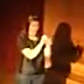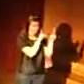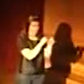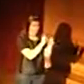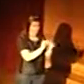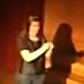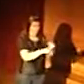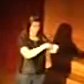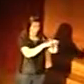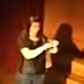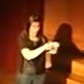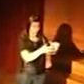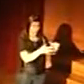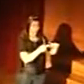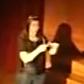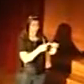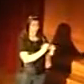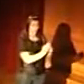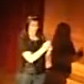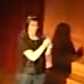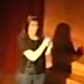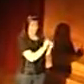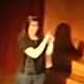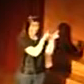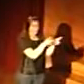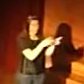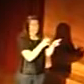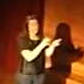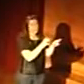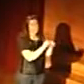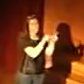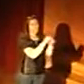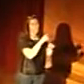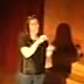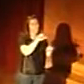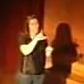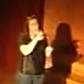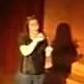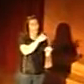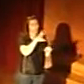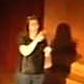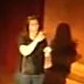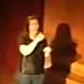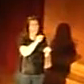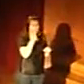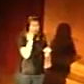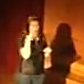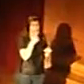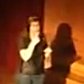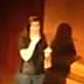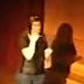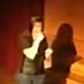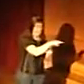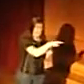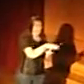eh que se que se erigió con la traída de las aguas de zoroa de lozoya eh del canal de Isabel I es decir